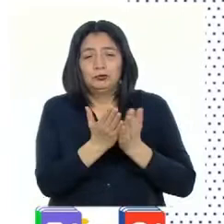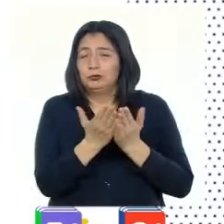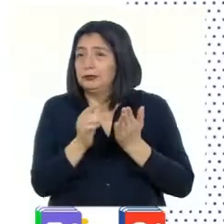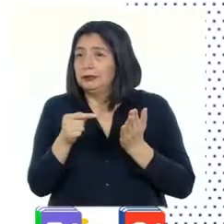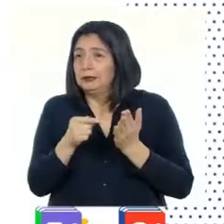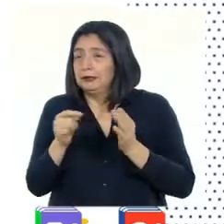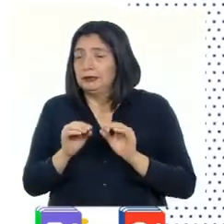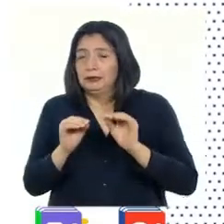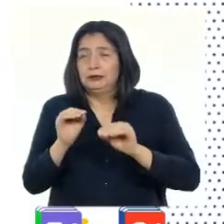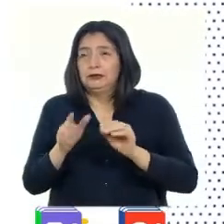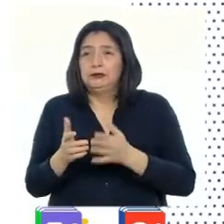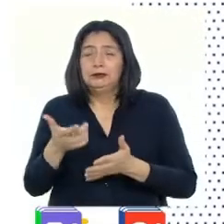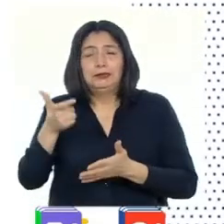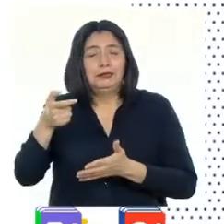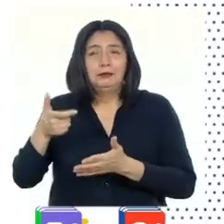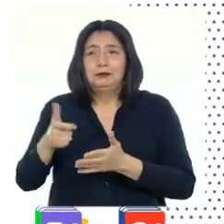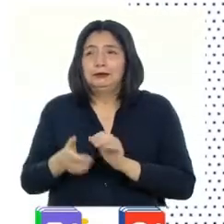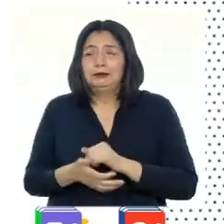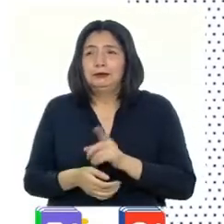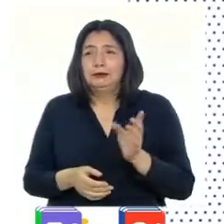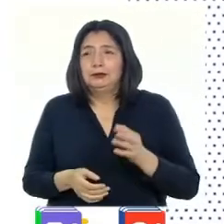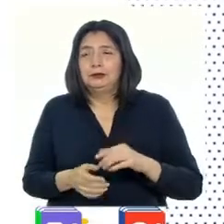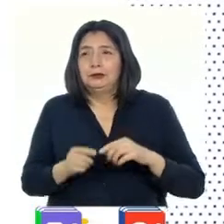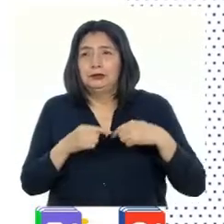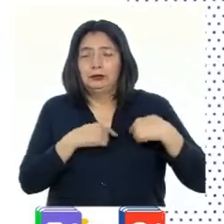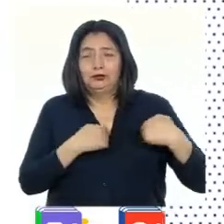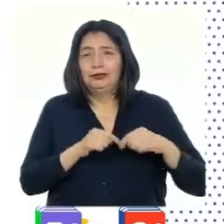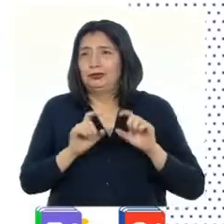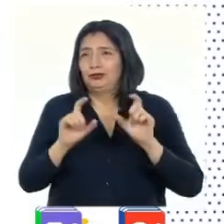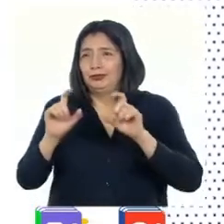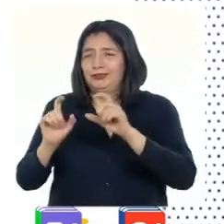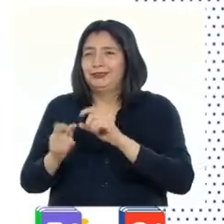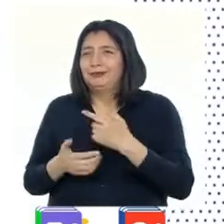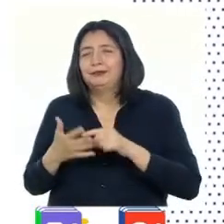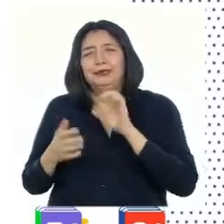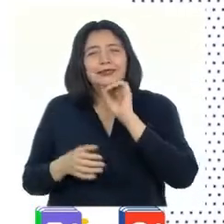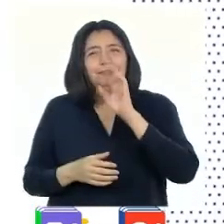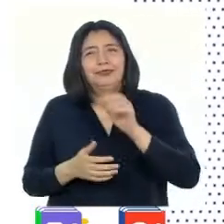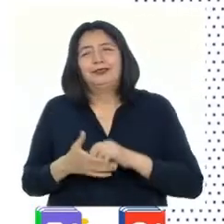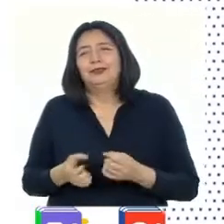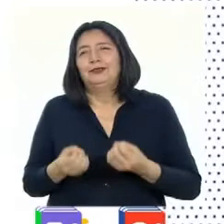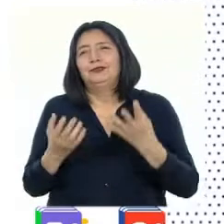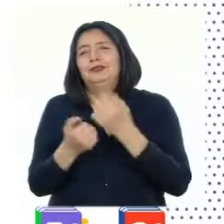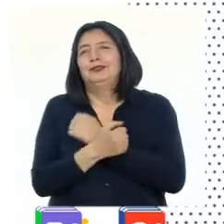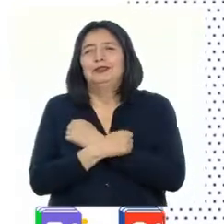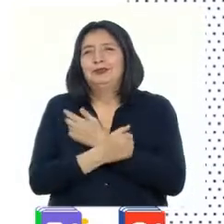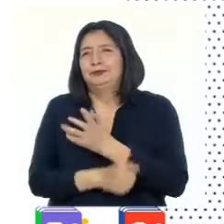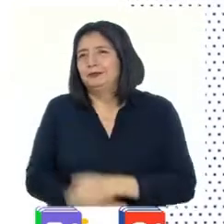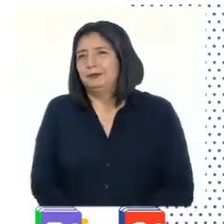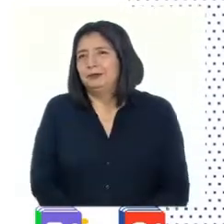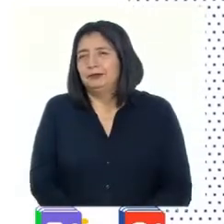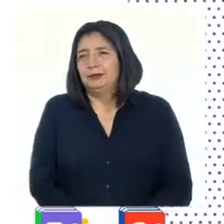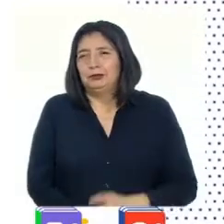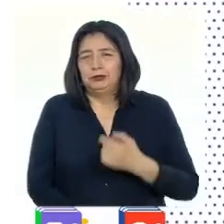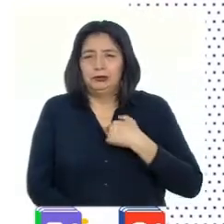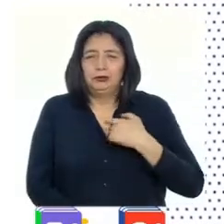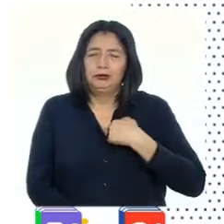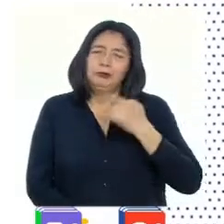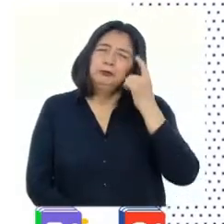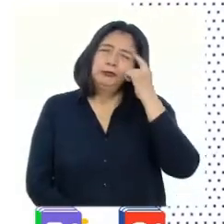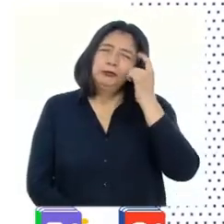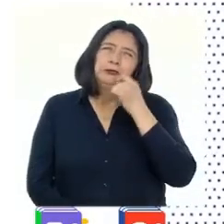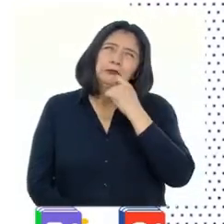cuadernos, lápices y corazones para decirle cuánto las quiero. Y voy a